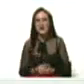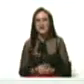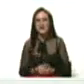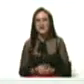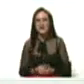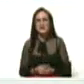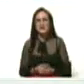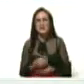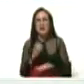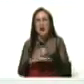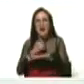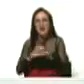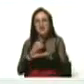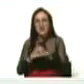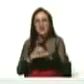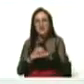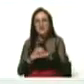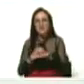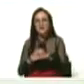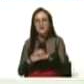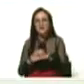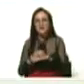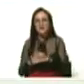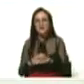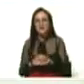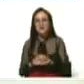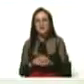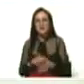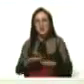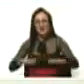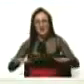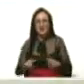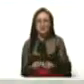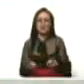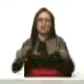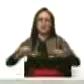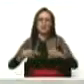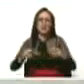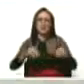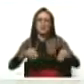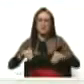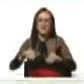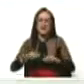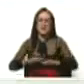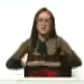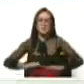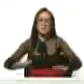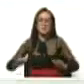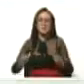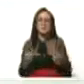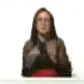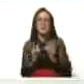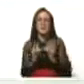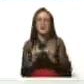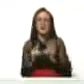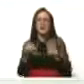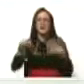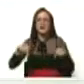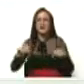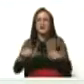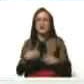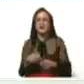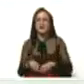el asfaltado destruido, las alcantarillas todas destruidas.